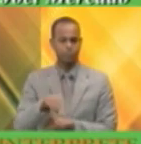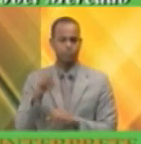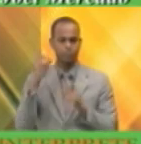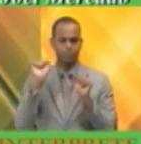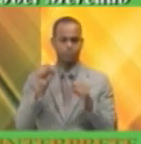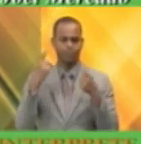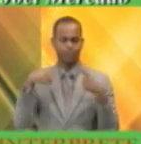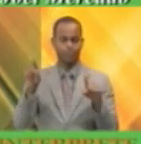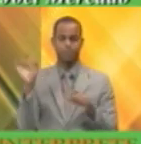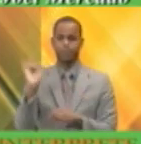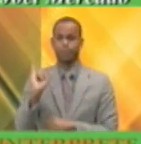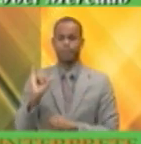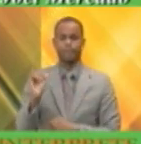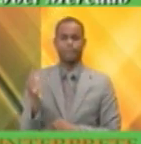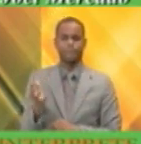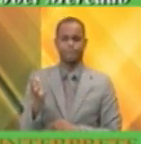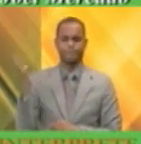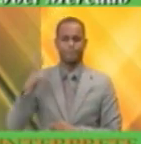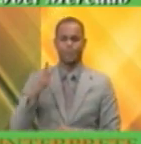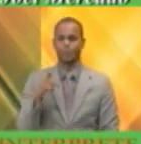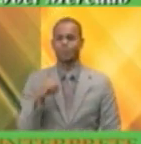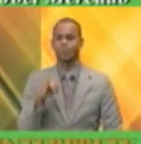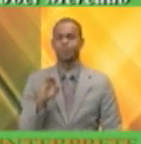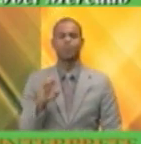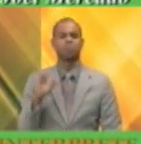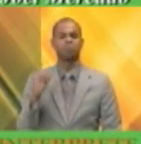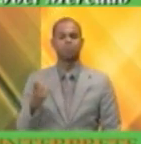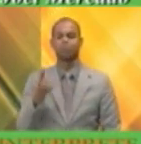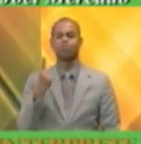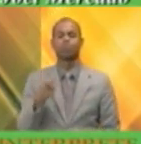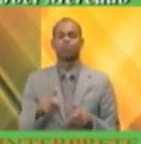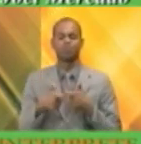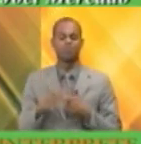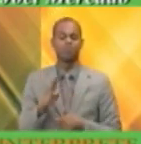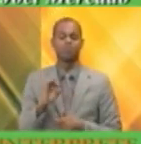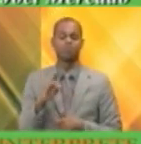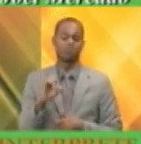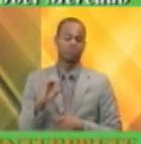hacer como hizo Pie. Por lo menos vamos a tener, aunque sea una de bronce,